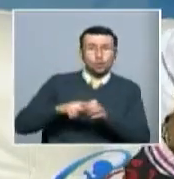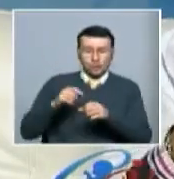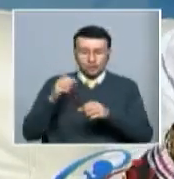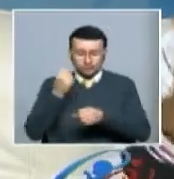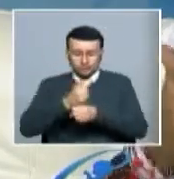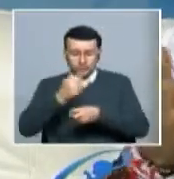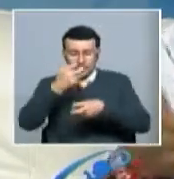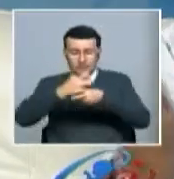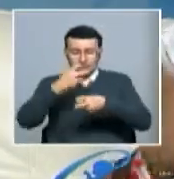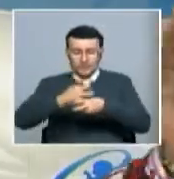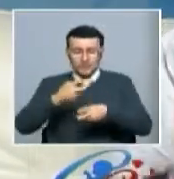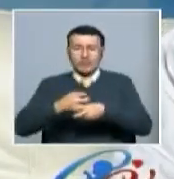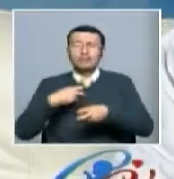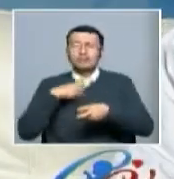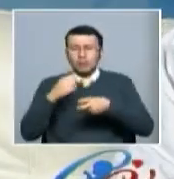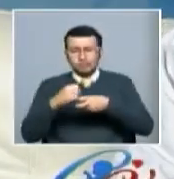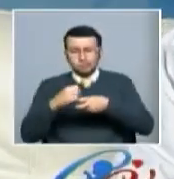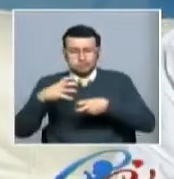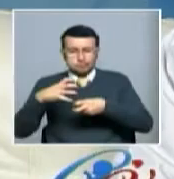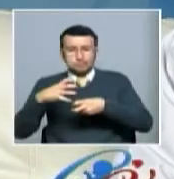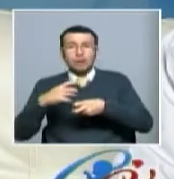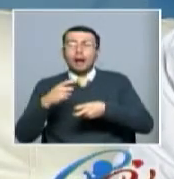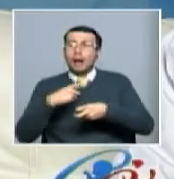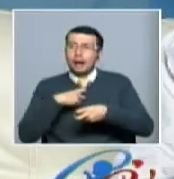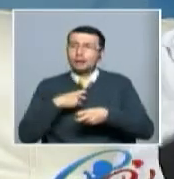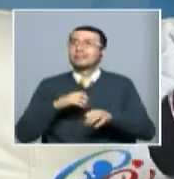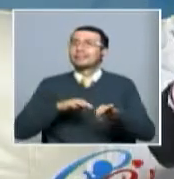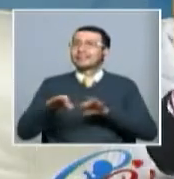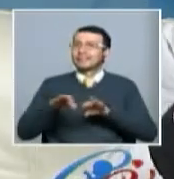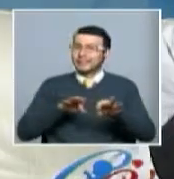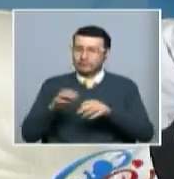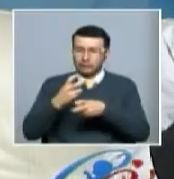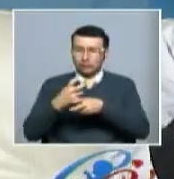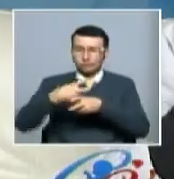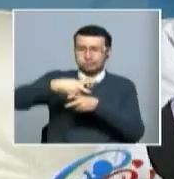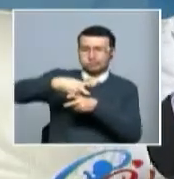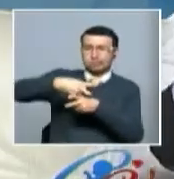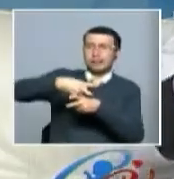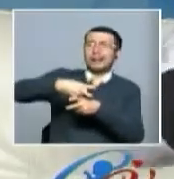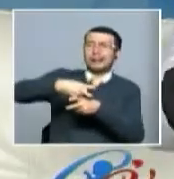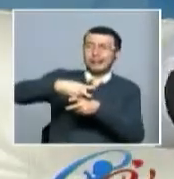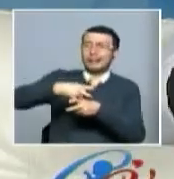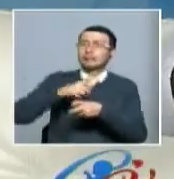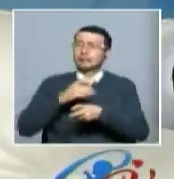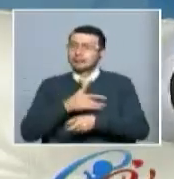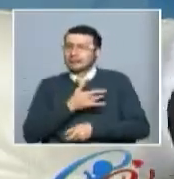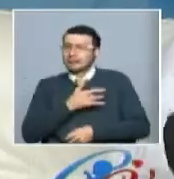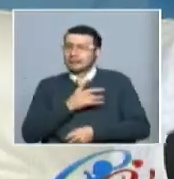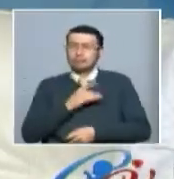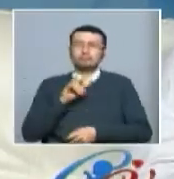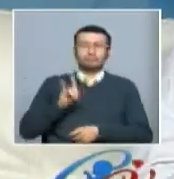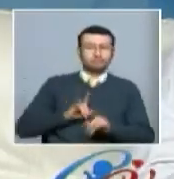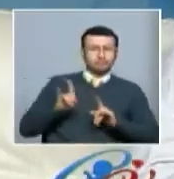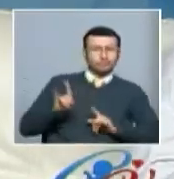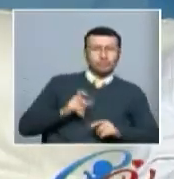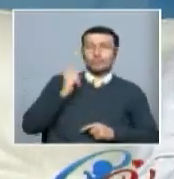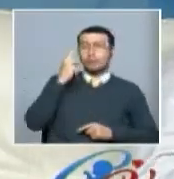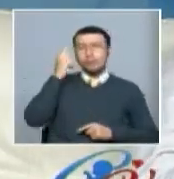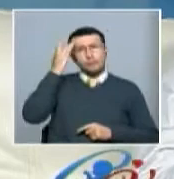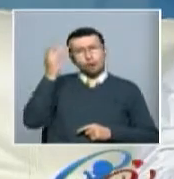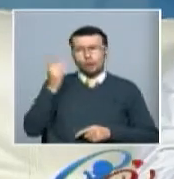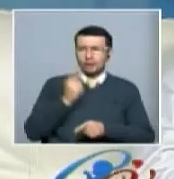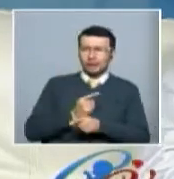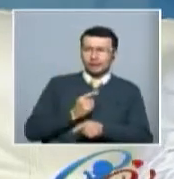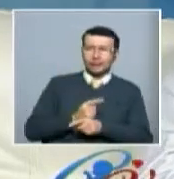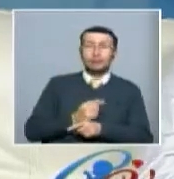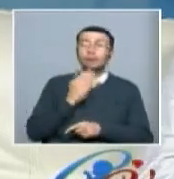Tantas personas que dicen, tengo una hernia en un disco vertebral, y mucha sintomatología hasta bajar y entender el porqué lo del